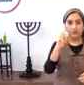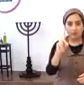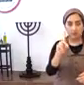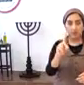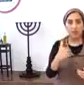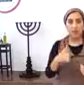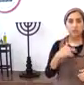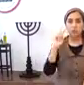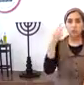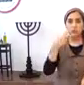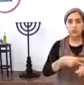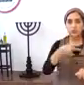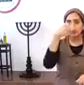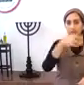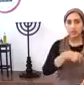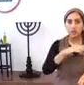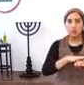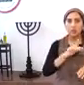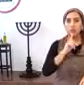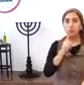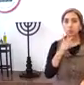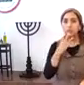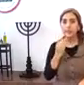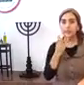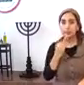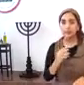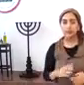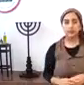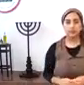ahí aparecen dos veces hombre, en el original hebreo.